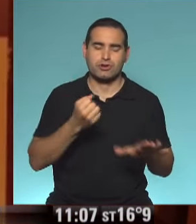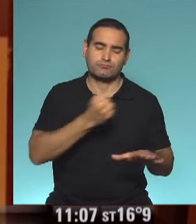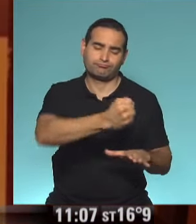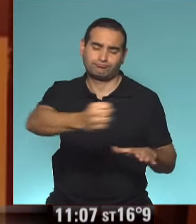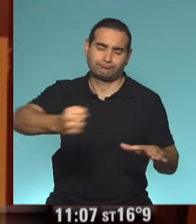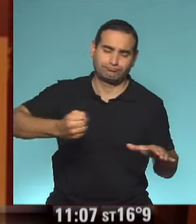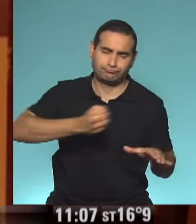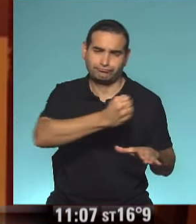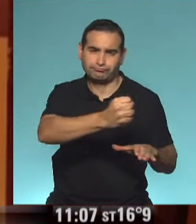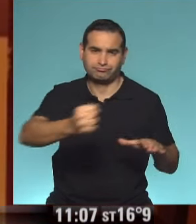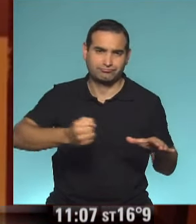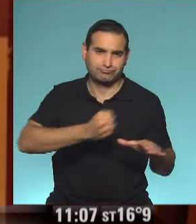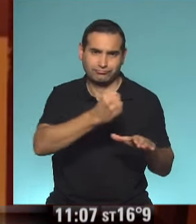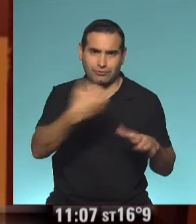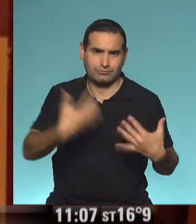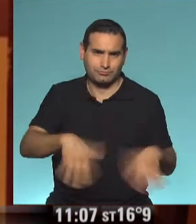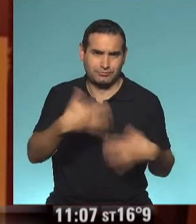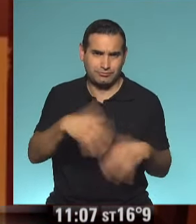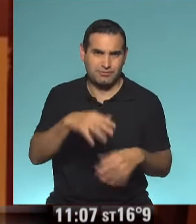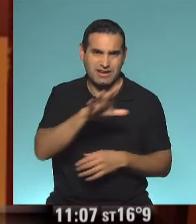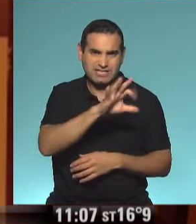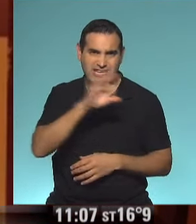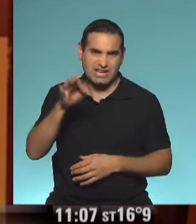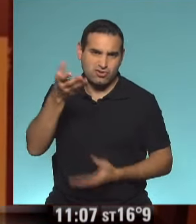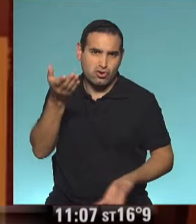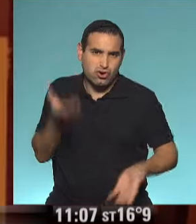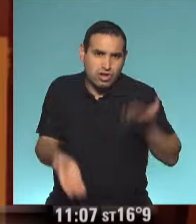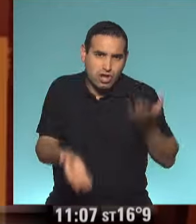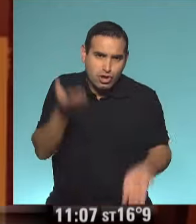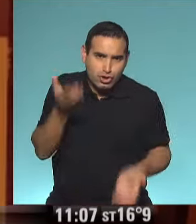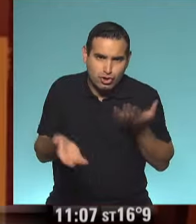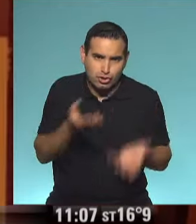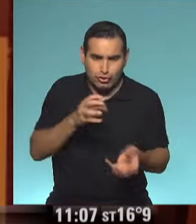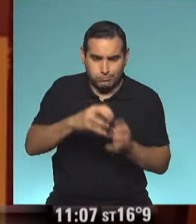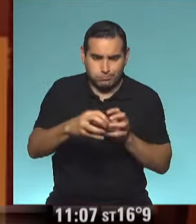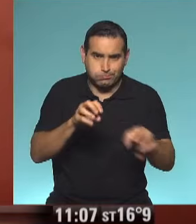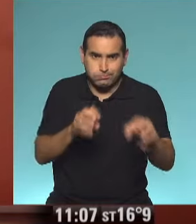una media tonelada de buñuelos.